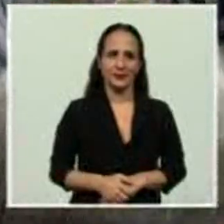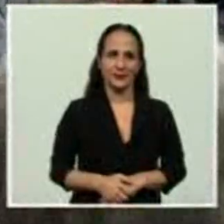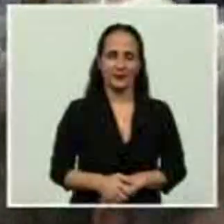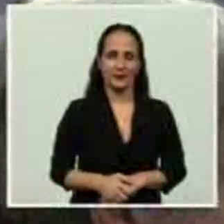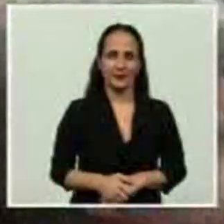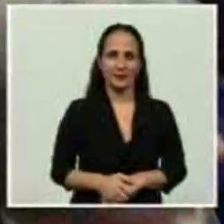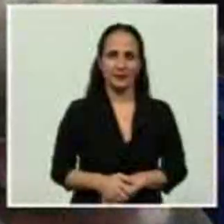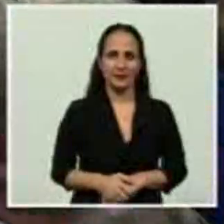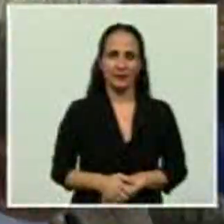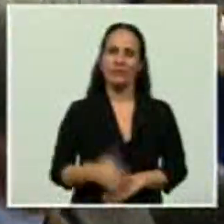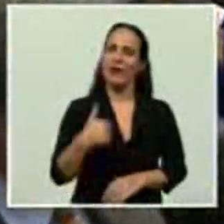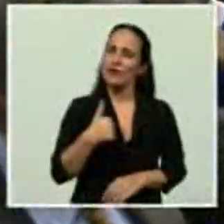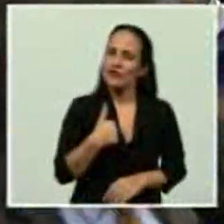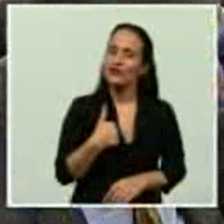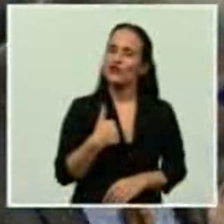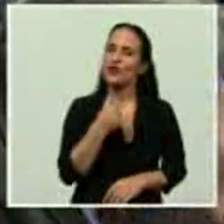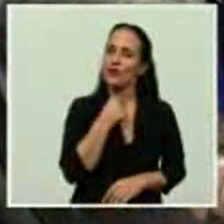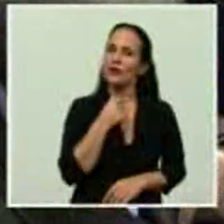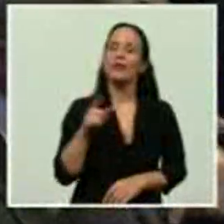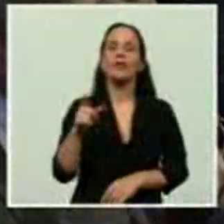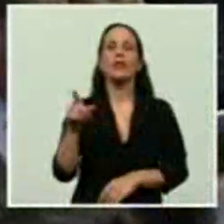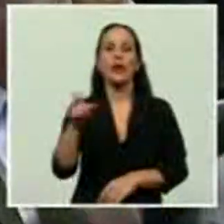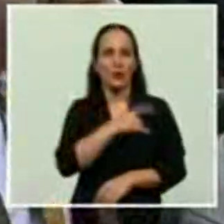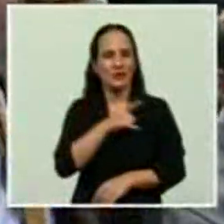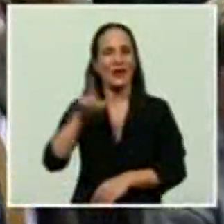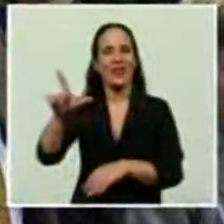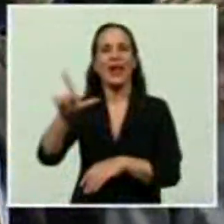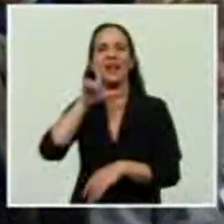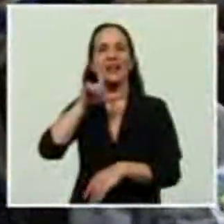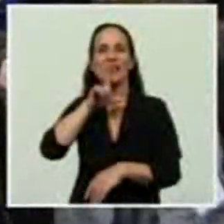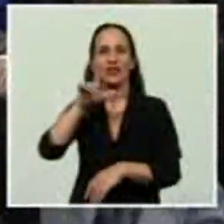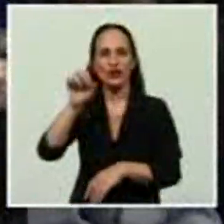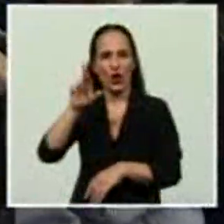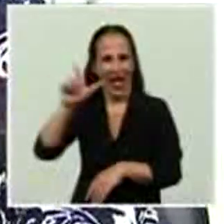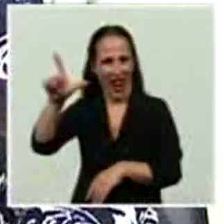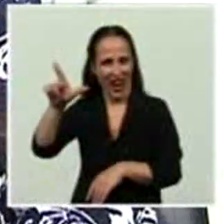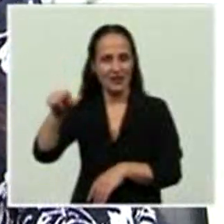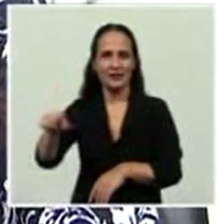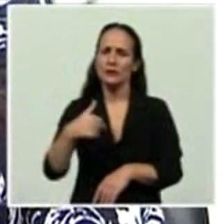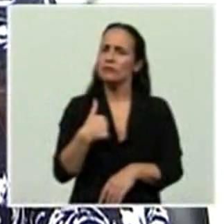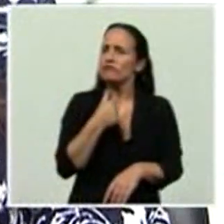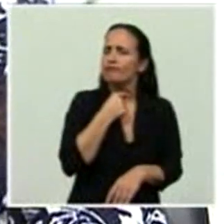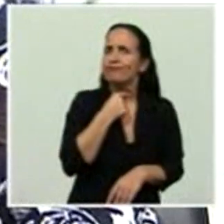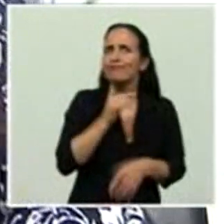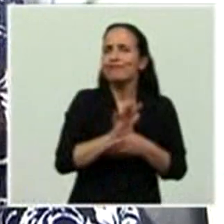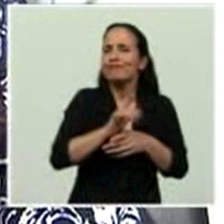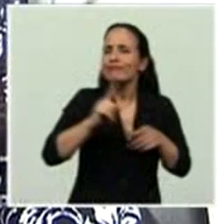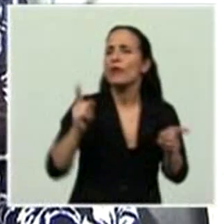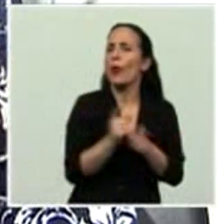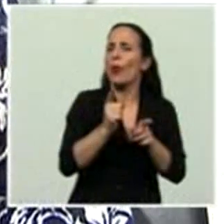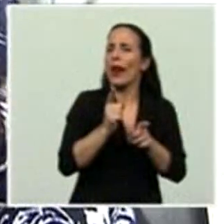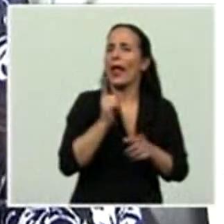universidad Yo quiero yo de la Universidad Nacional del litoral Yo quiero eh brevemente decir